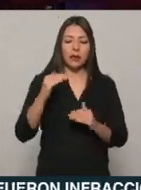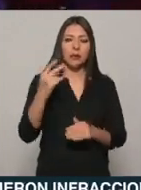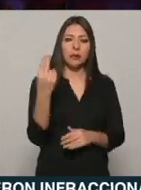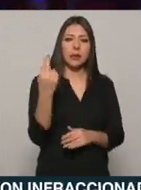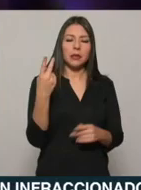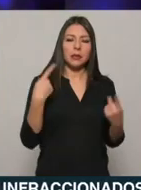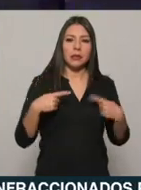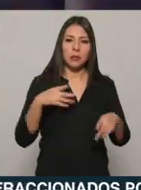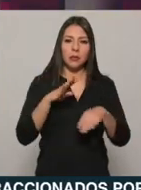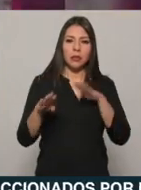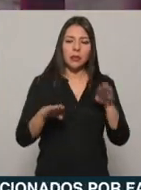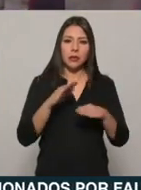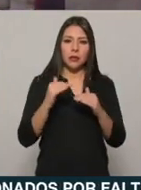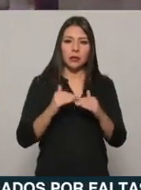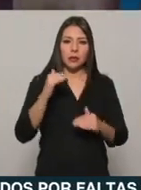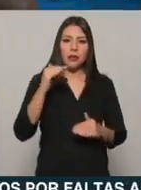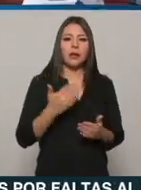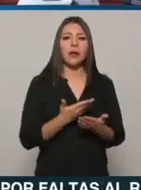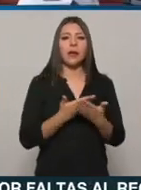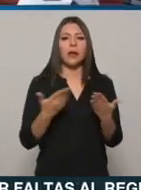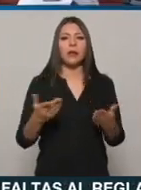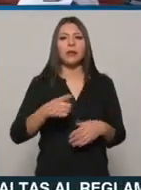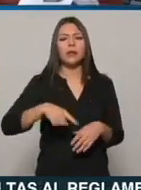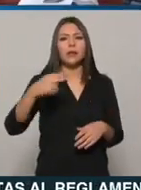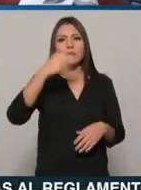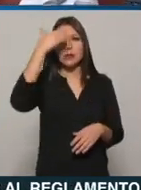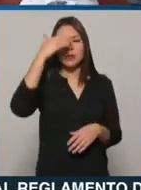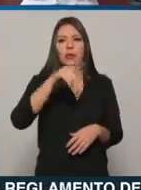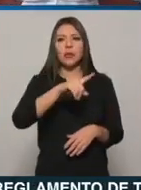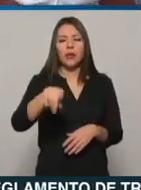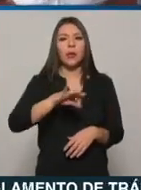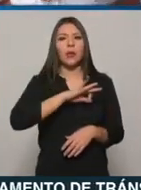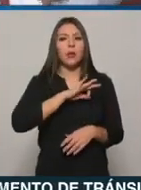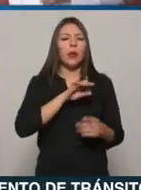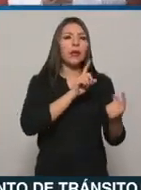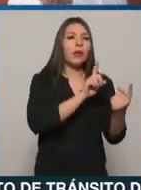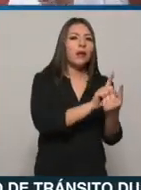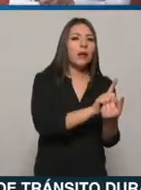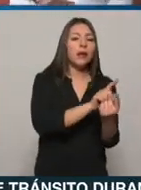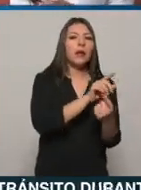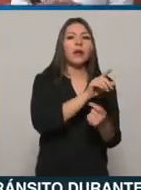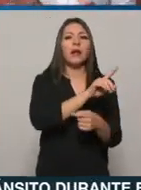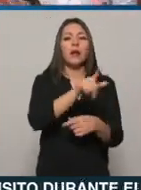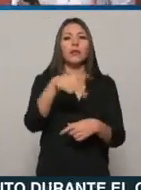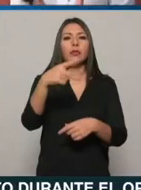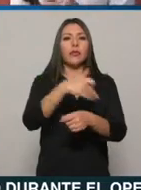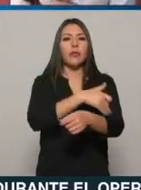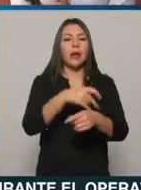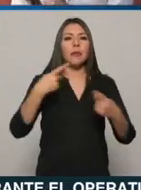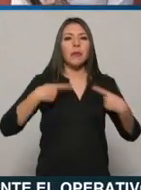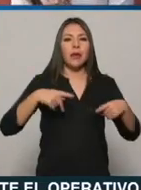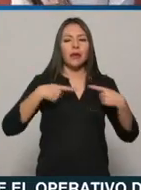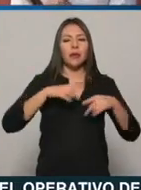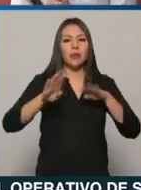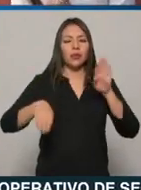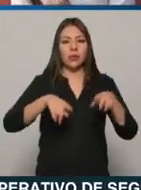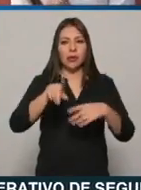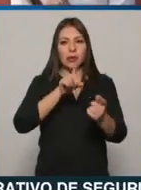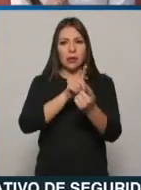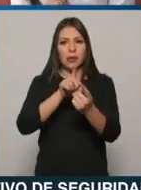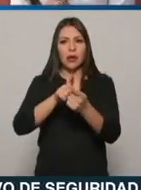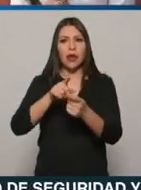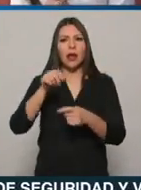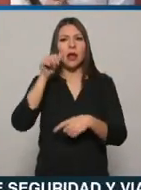25 personas muertas. Queremos también saber si se han podido acercar y contactar con los familiares de las víctimas. Sabíamos que por la noche algunos de ellos